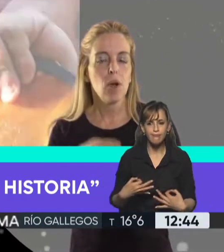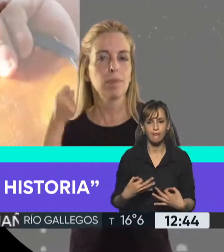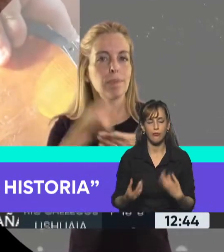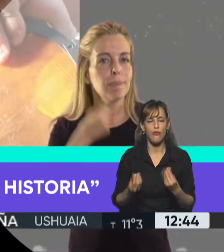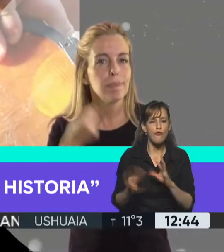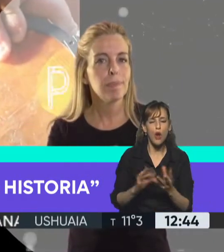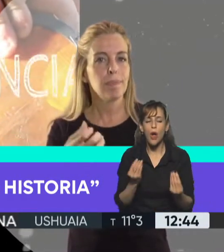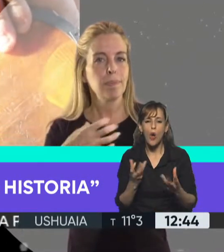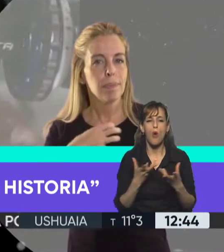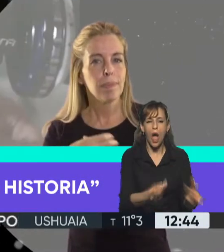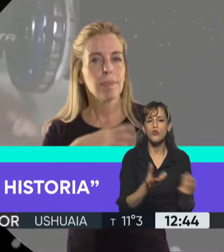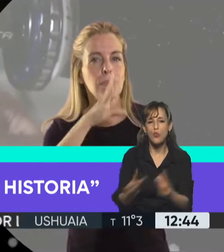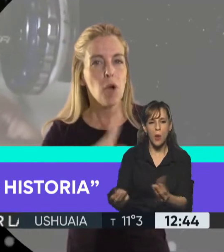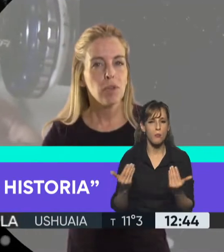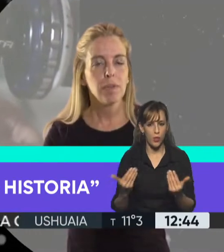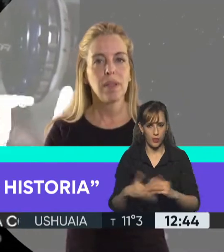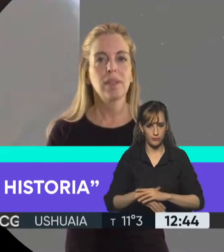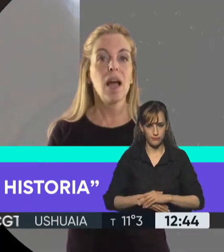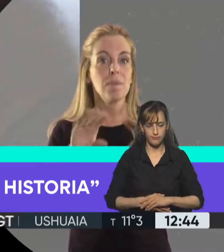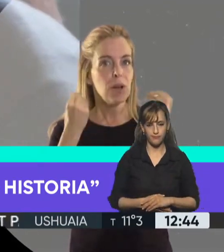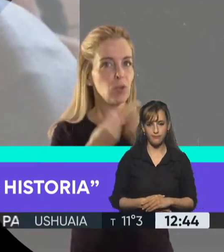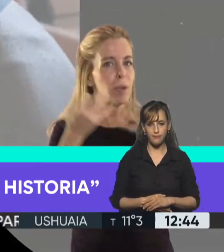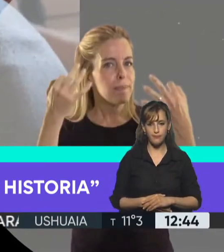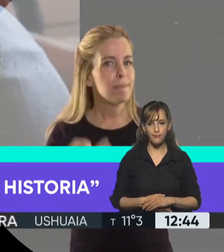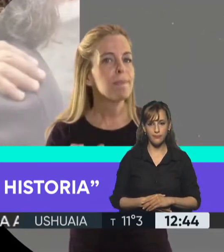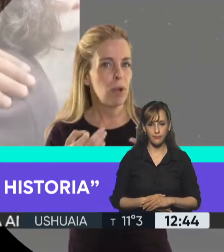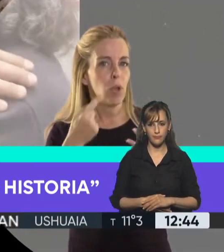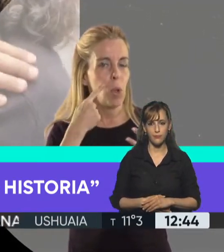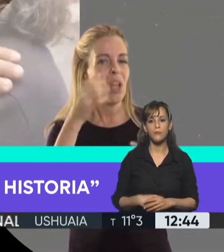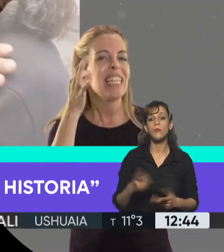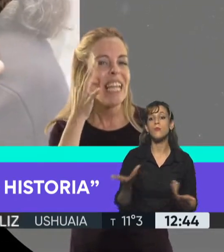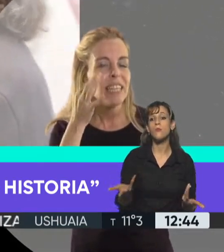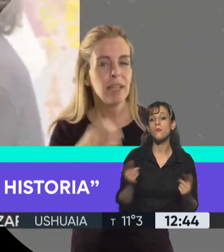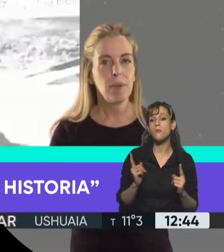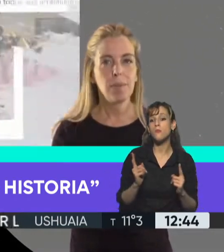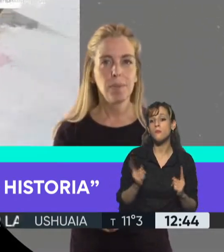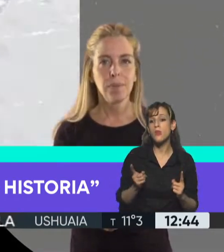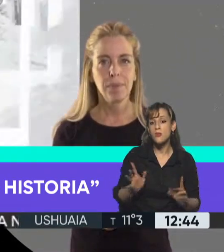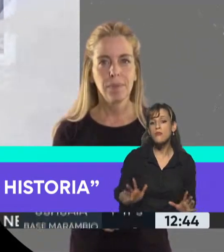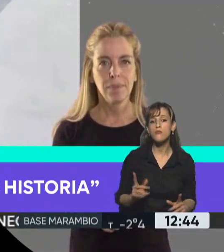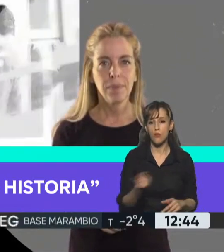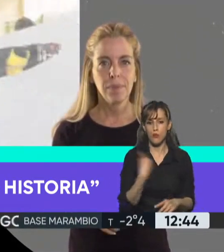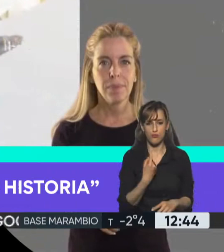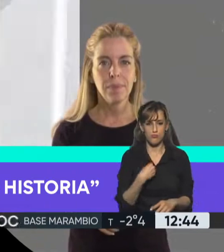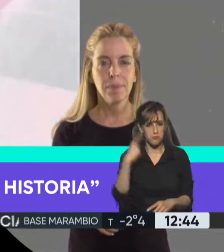manera ayudar. Y no de casualidad se llama Sí, Solo Sí, haciendo historia. Yo creo que humildemente hicimos